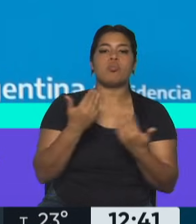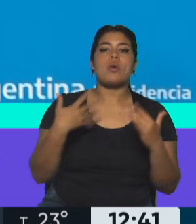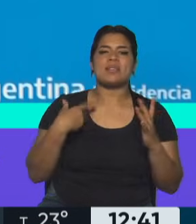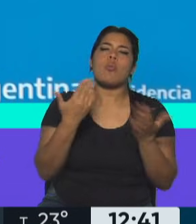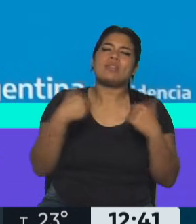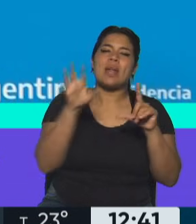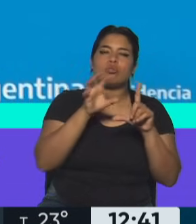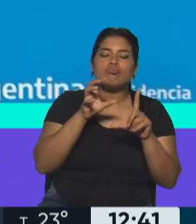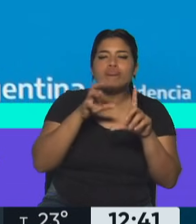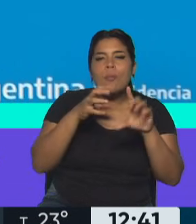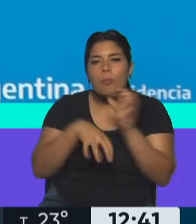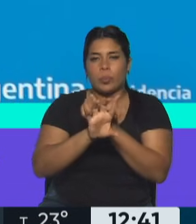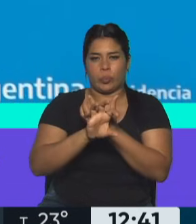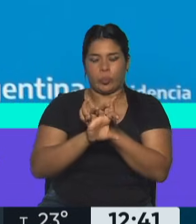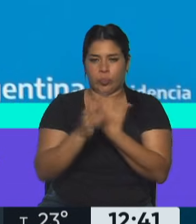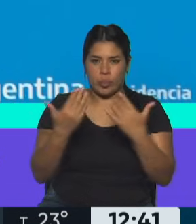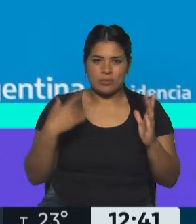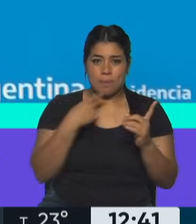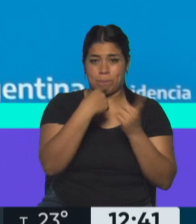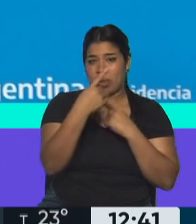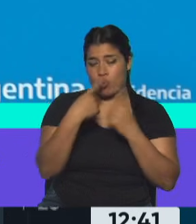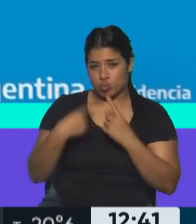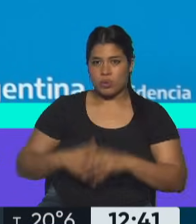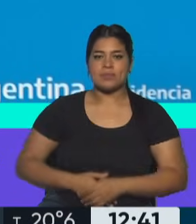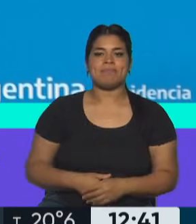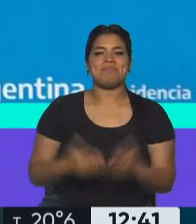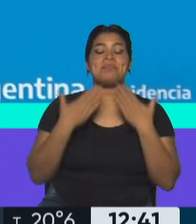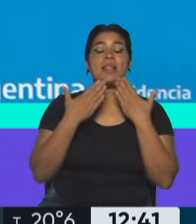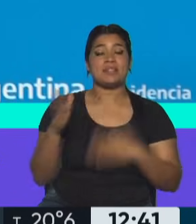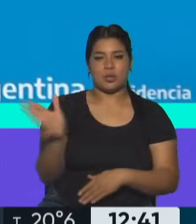videoconferencia para que puedan preguntarnos desde el lugar en el cual están. Muchísimas gracias a todos y a todas.